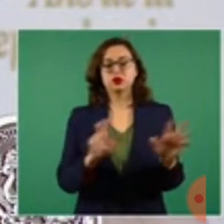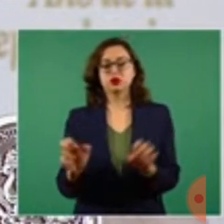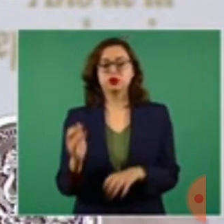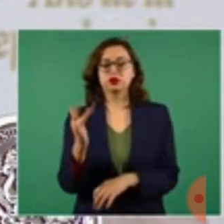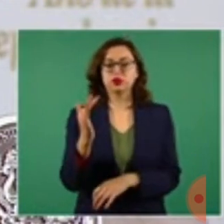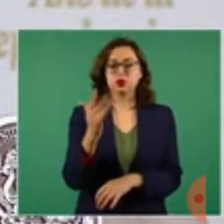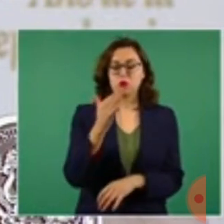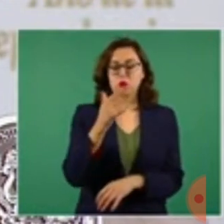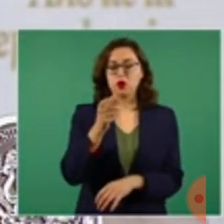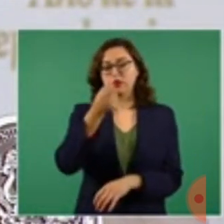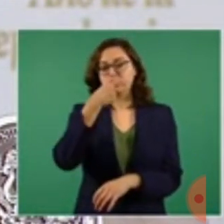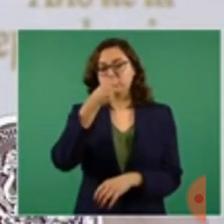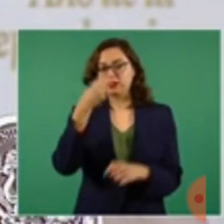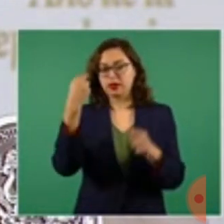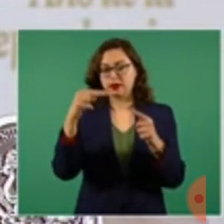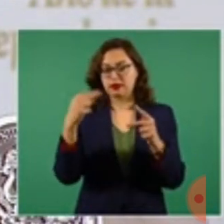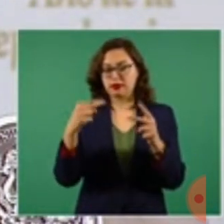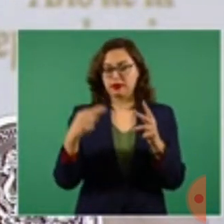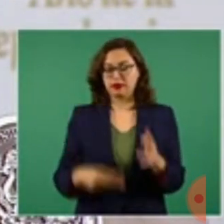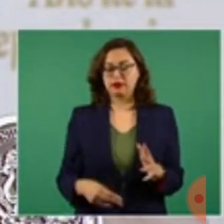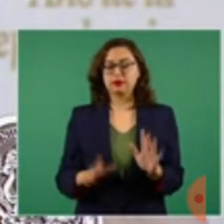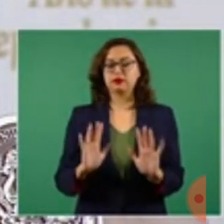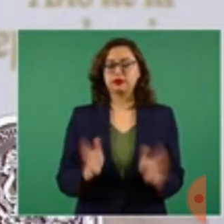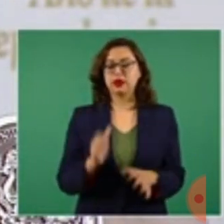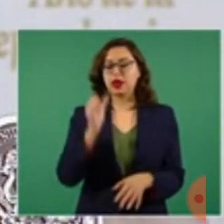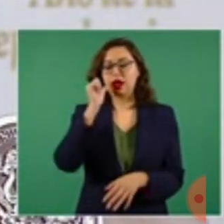recibido hasta ayer